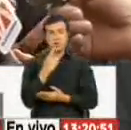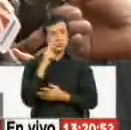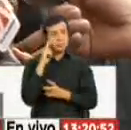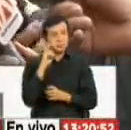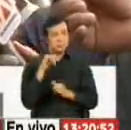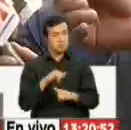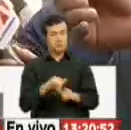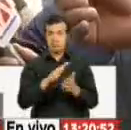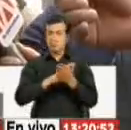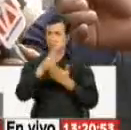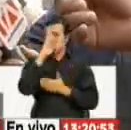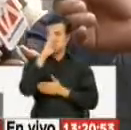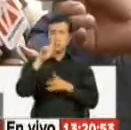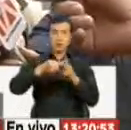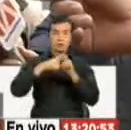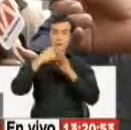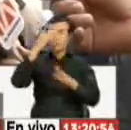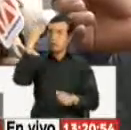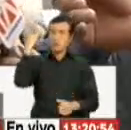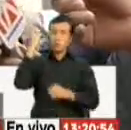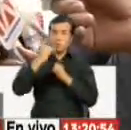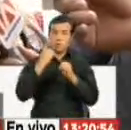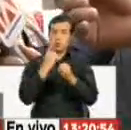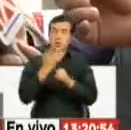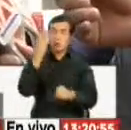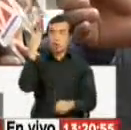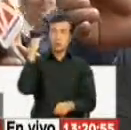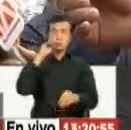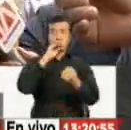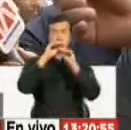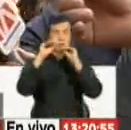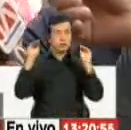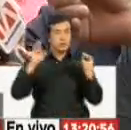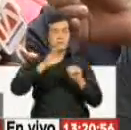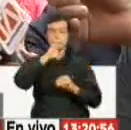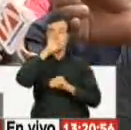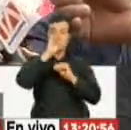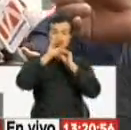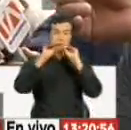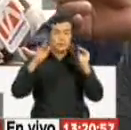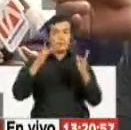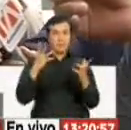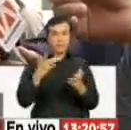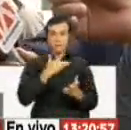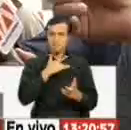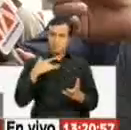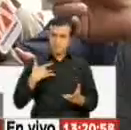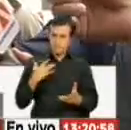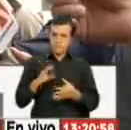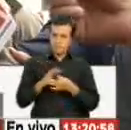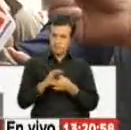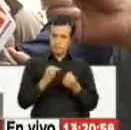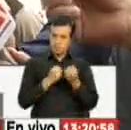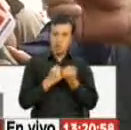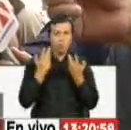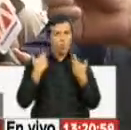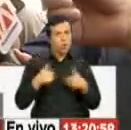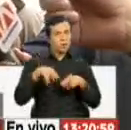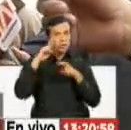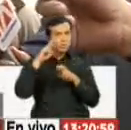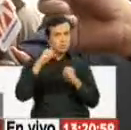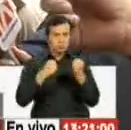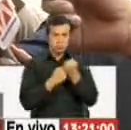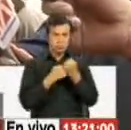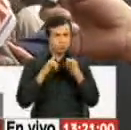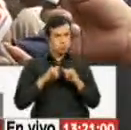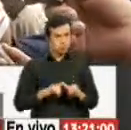yo desde el inicio hace un año manifesté siempre que estaría dispuesto a colaborar con cualquier investigación que